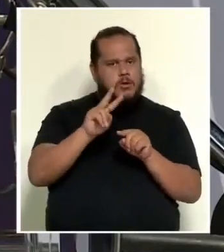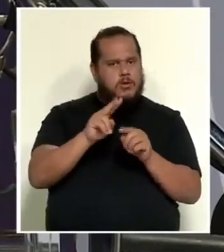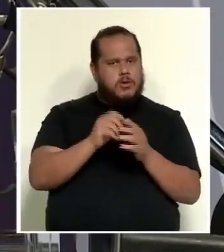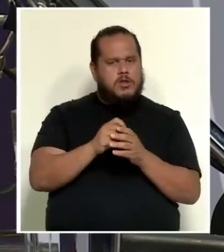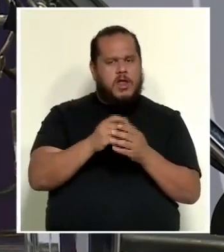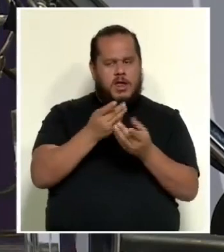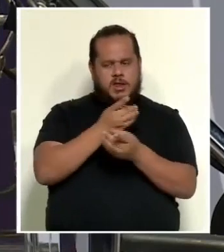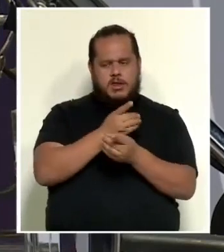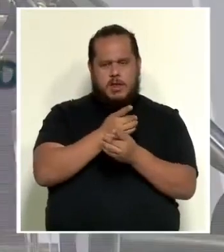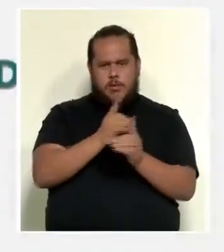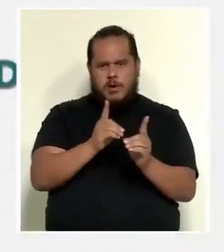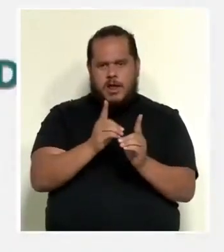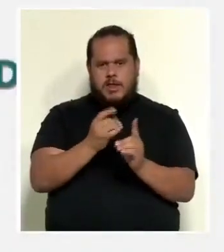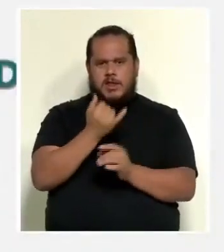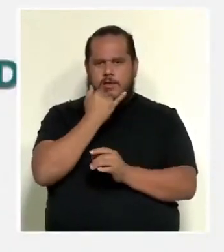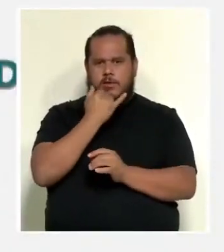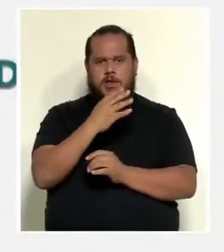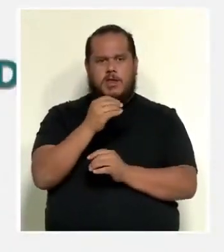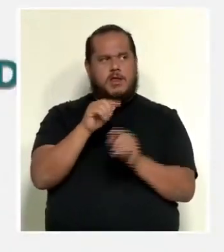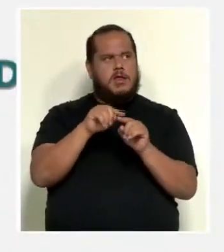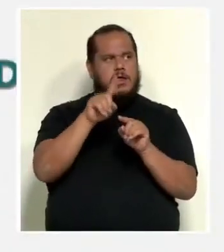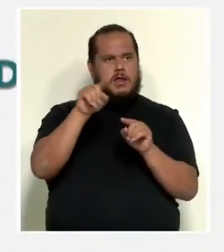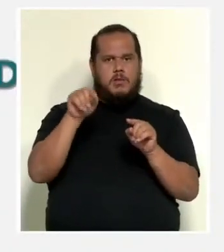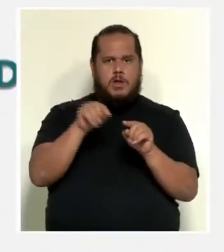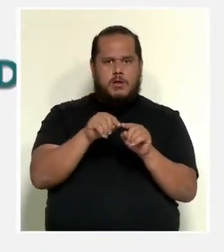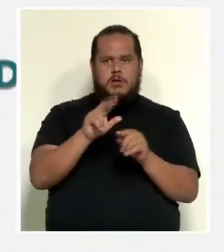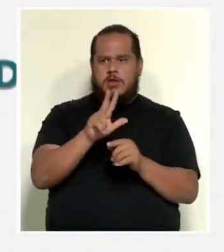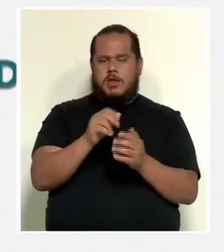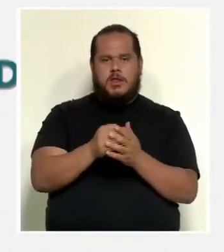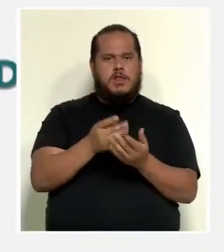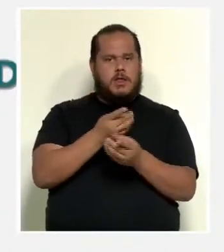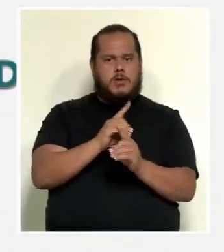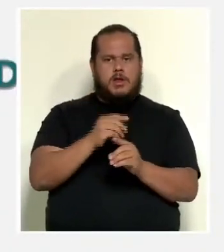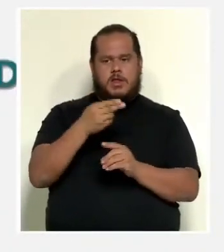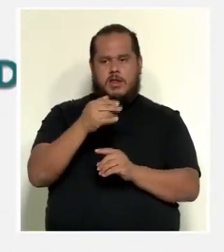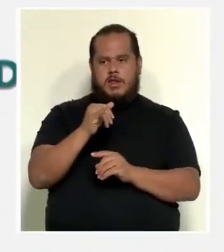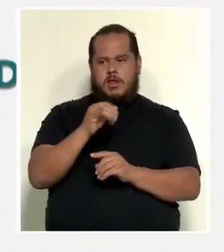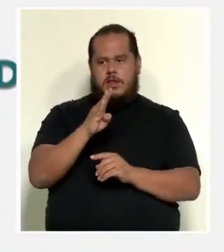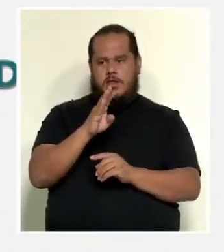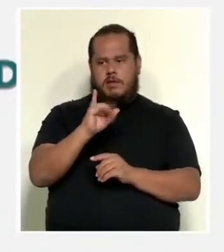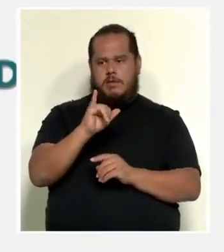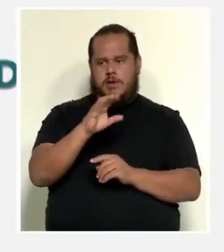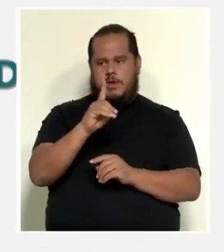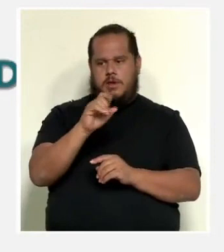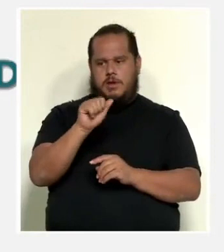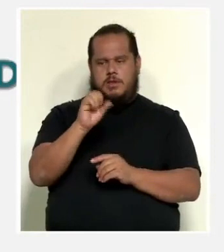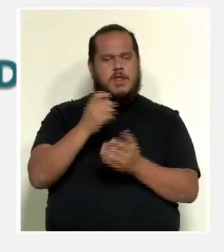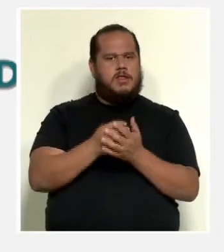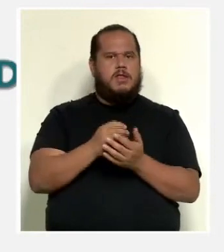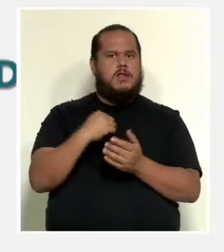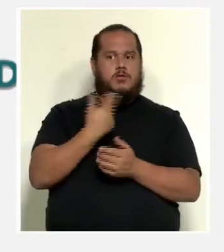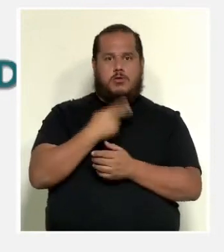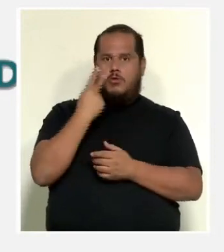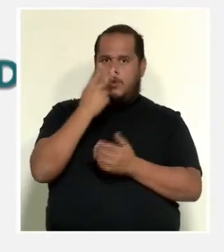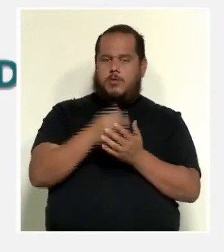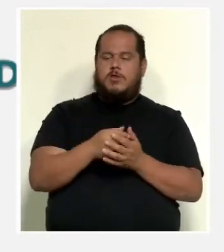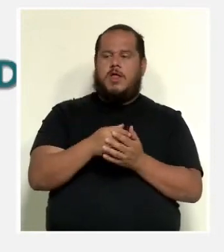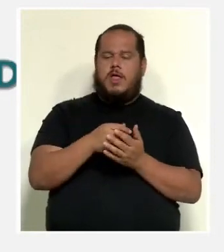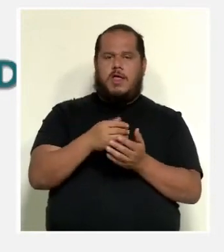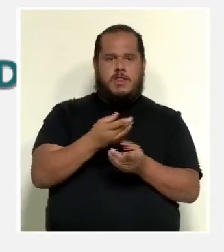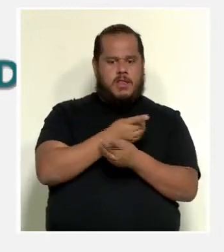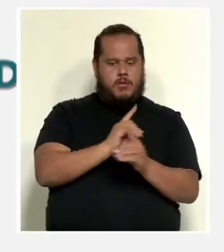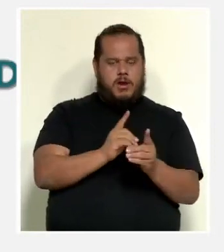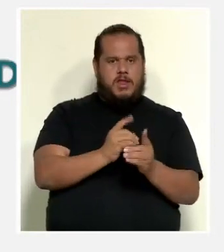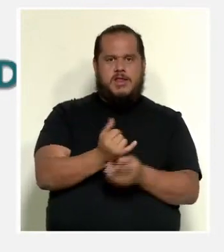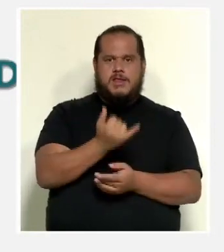democracias defectuosas, y el cuadro 3 de democracias híbridas. Si vemos nosotros en democracias defectuosas,